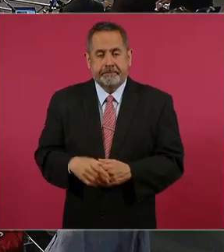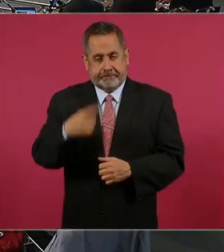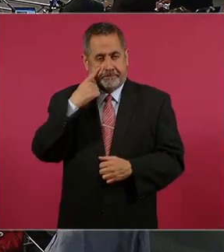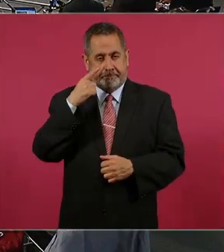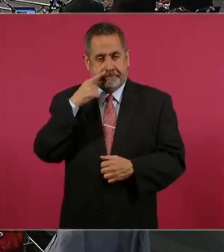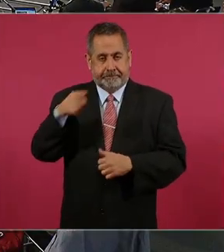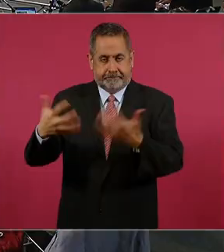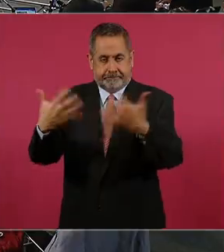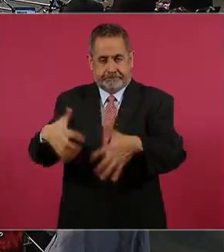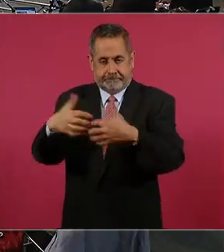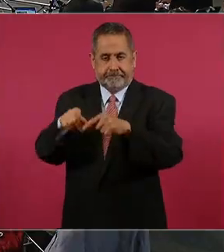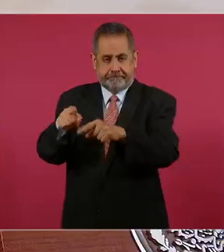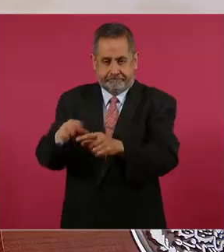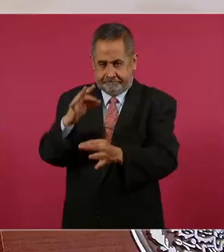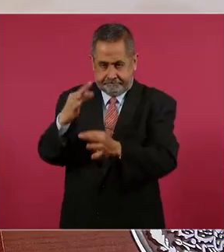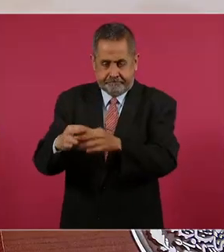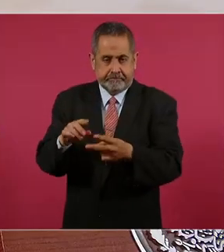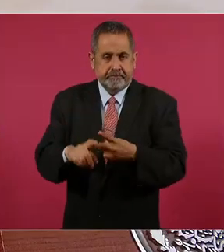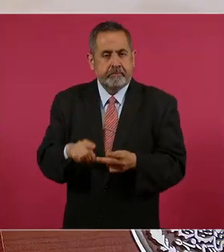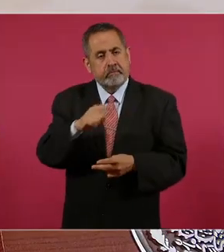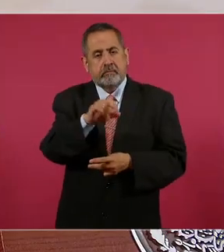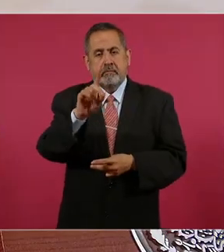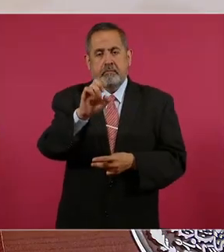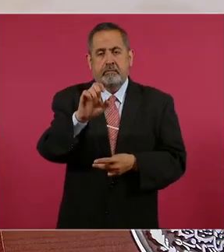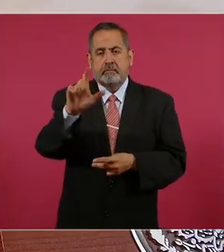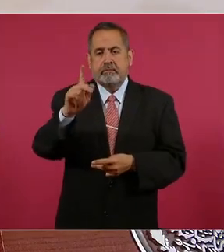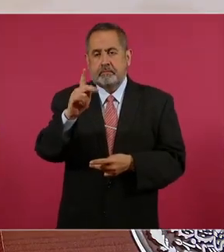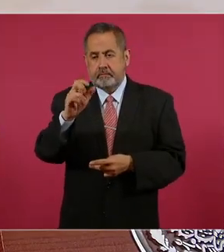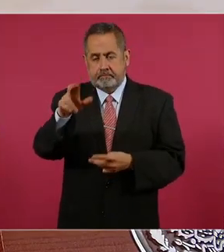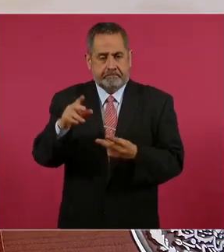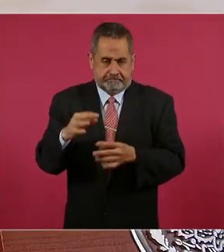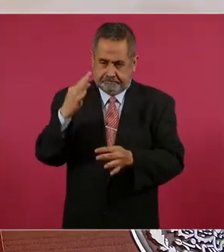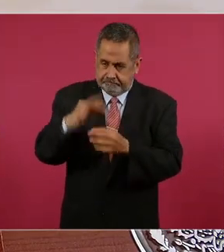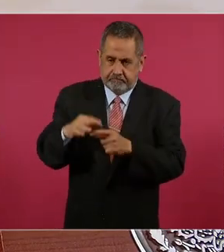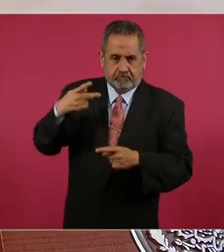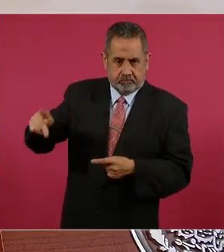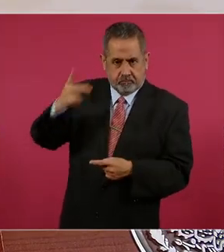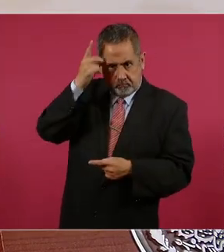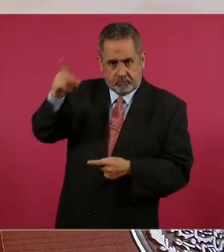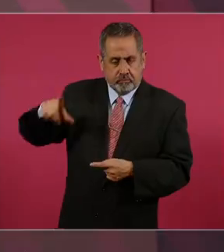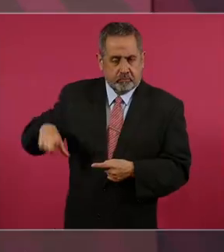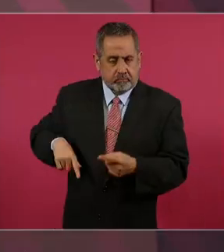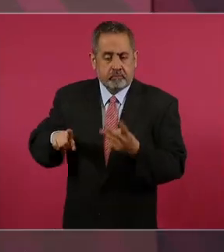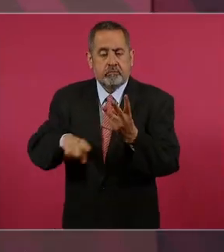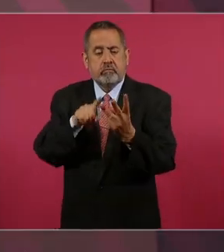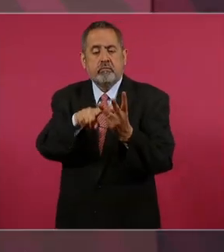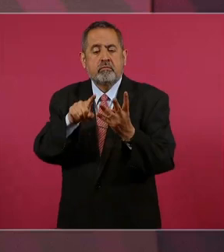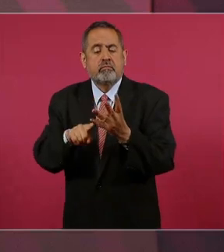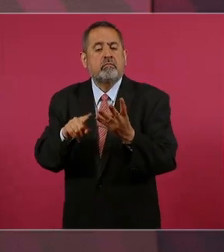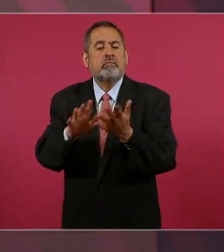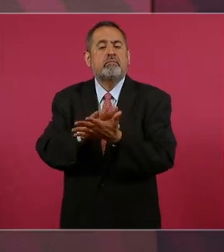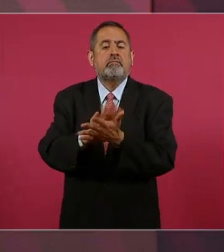refinería se deja la de Deer Park se van a dejar dos coquizadoras